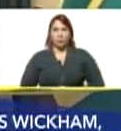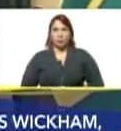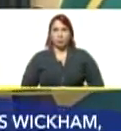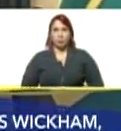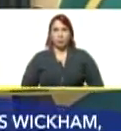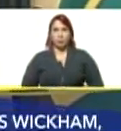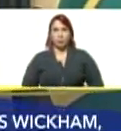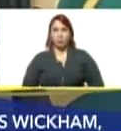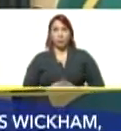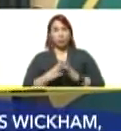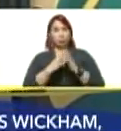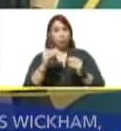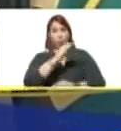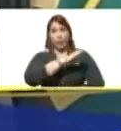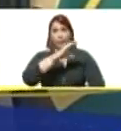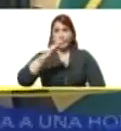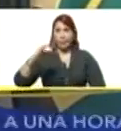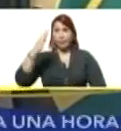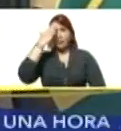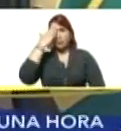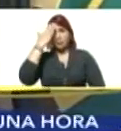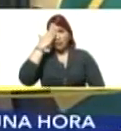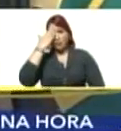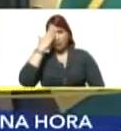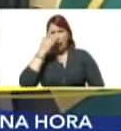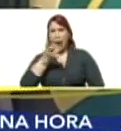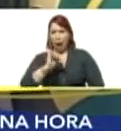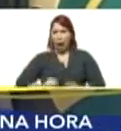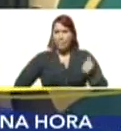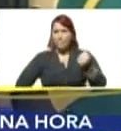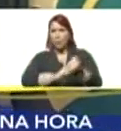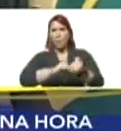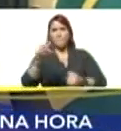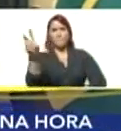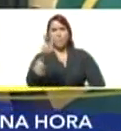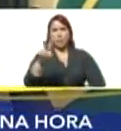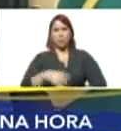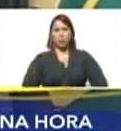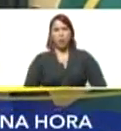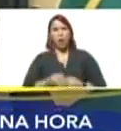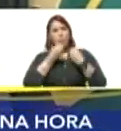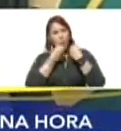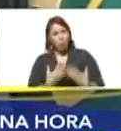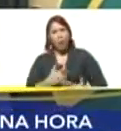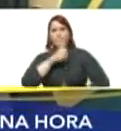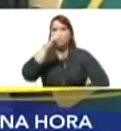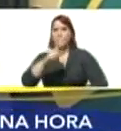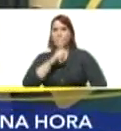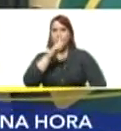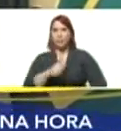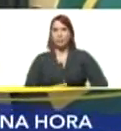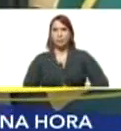Y todo el Caribe sabe que cuenta con Venezuela en las buenas y en las malas.